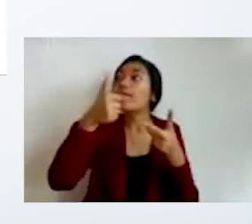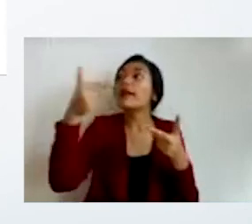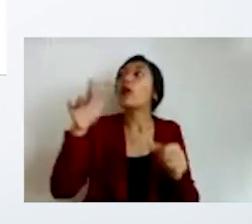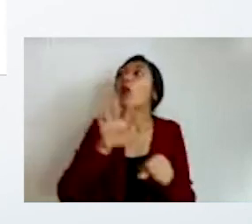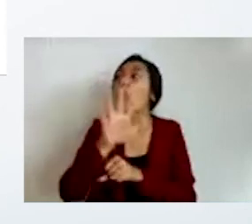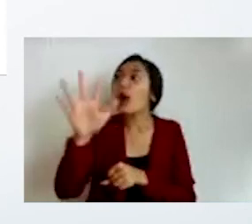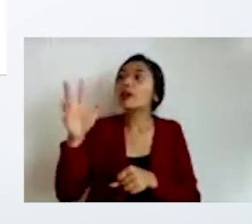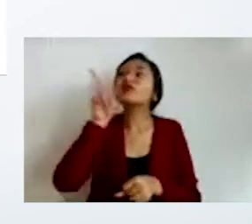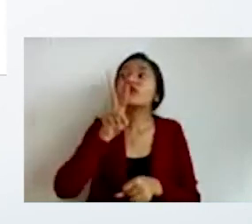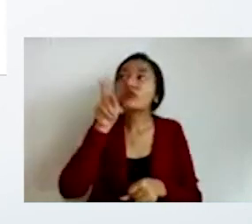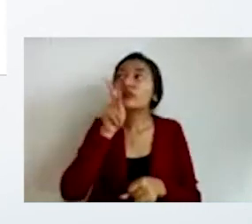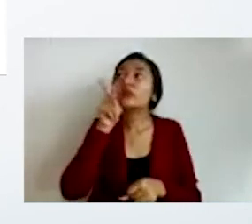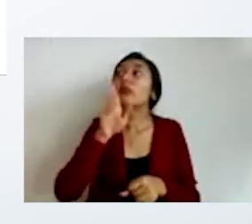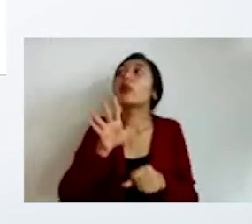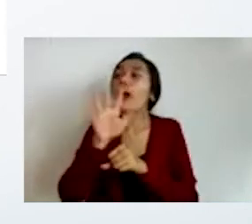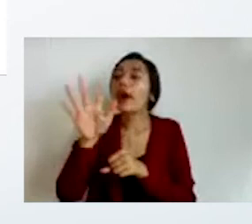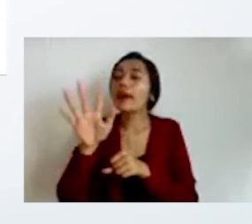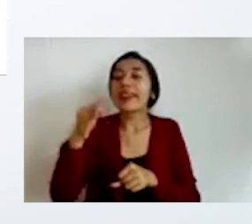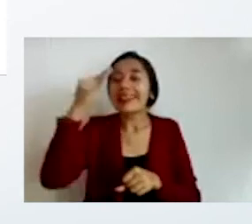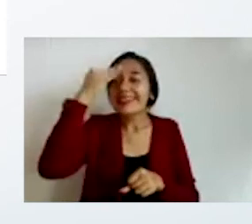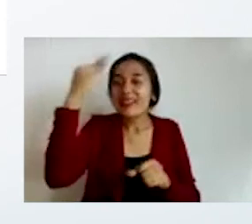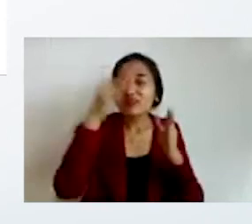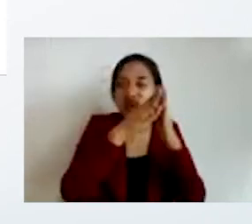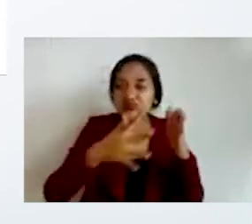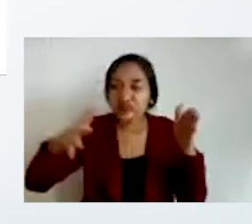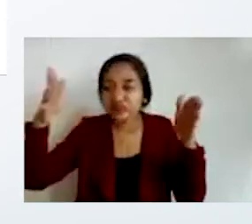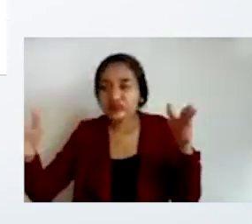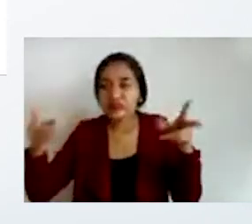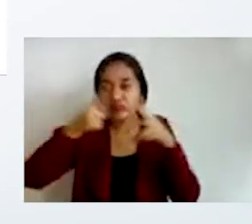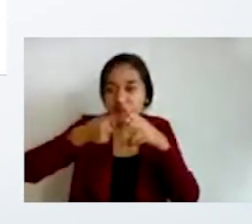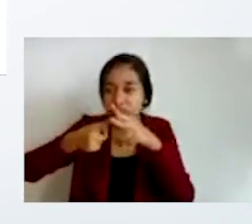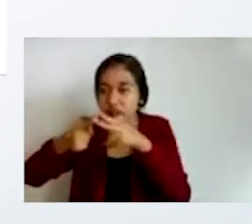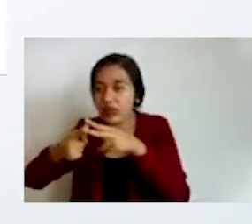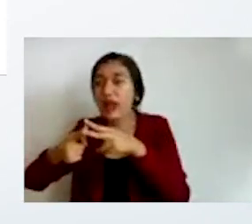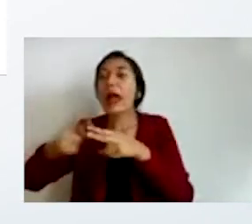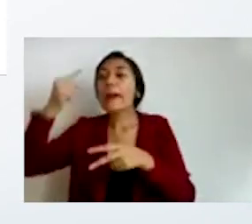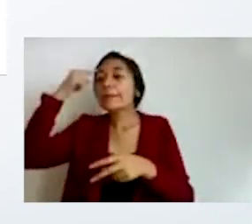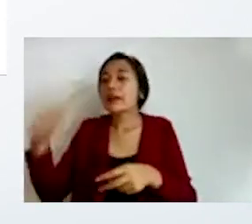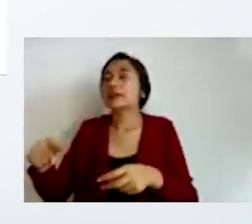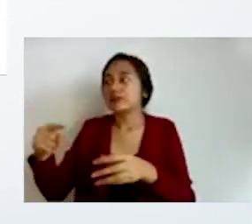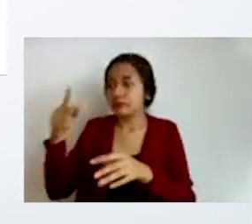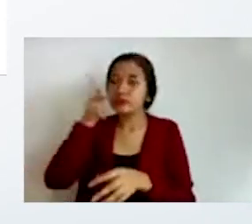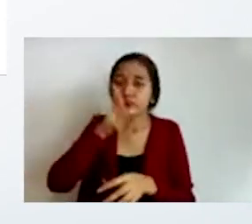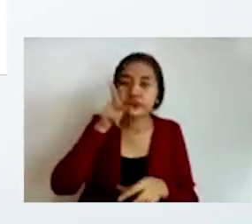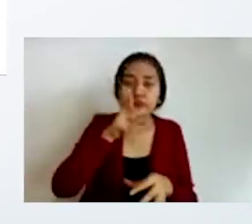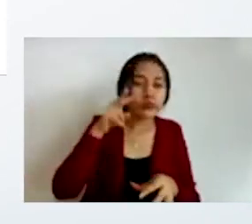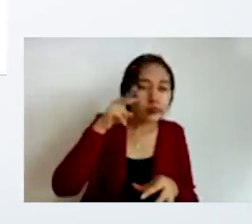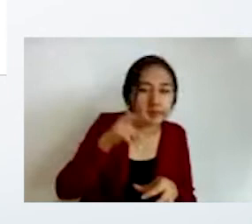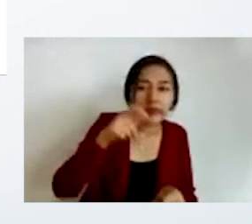la mejor prueba porque entonces nada más nos dice si hay respuesta inmune, por lo tanto si hay este